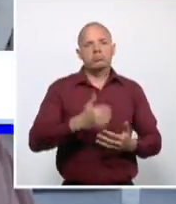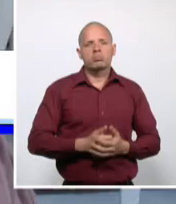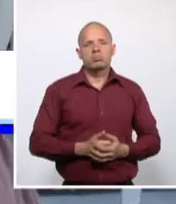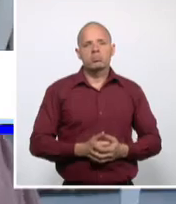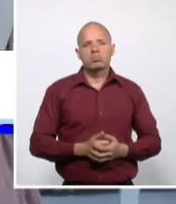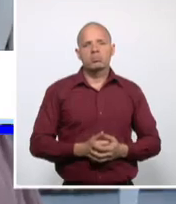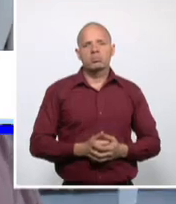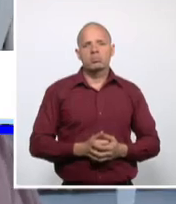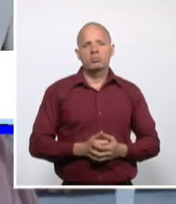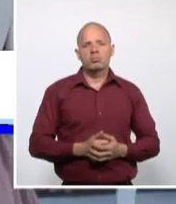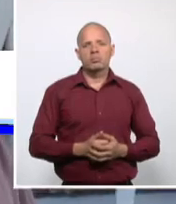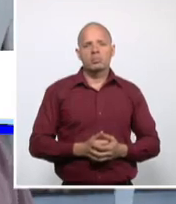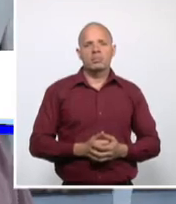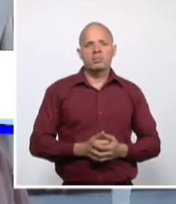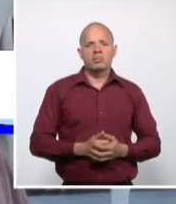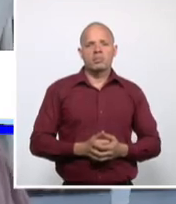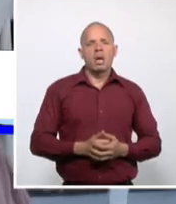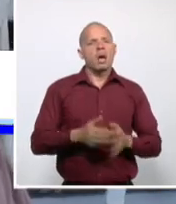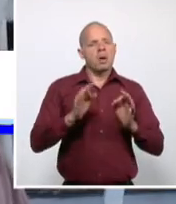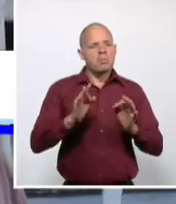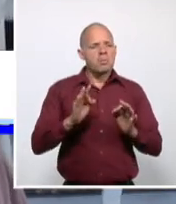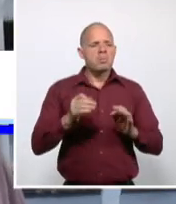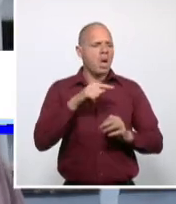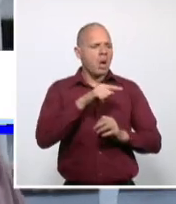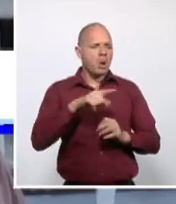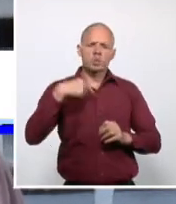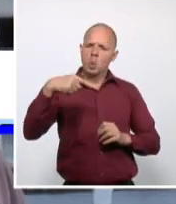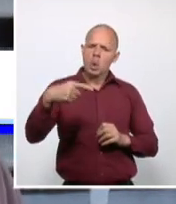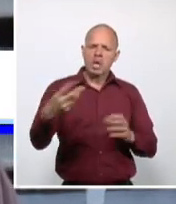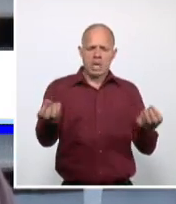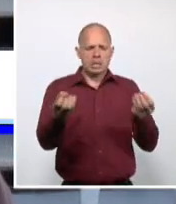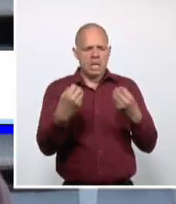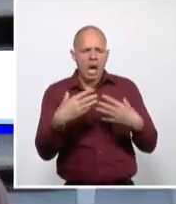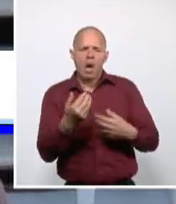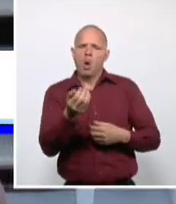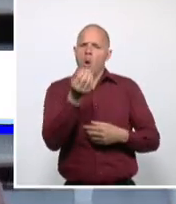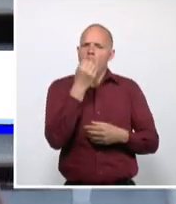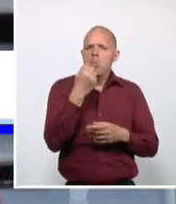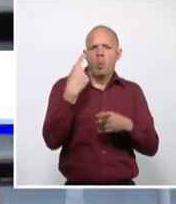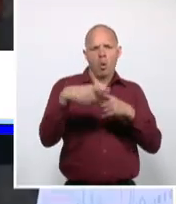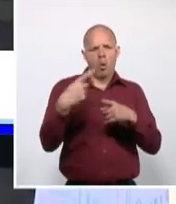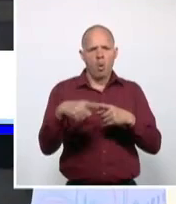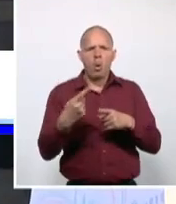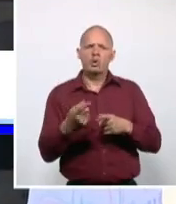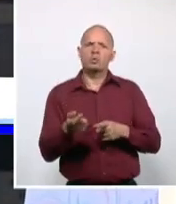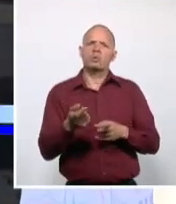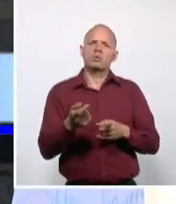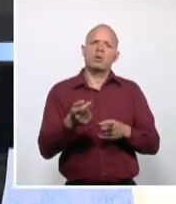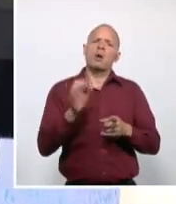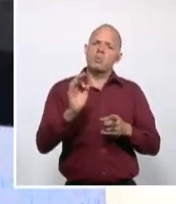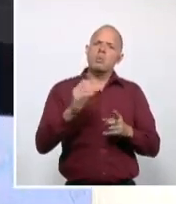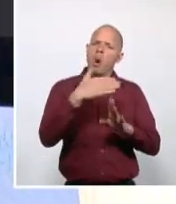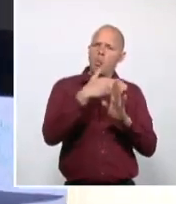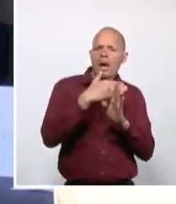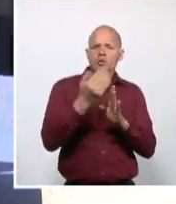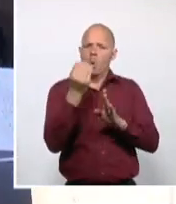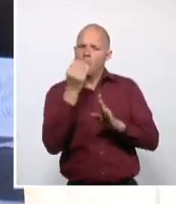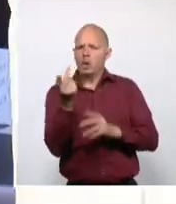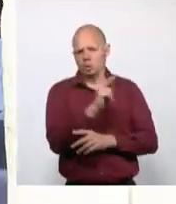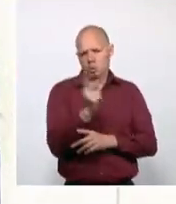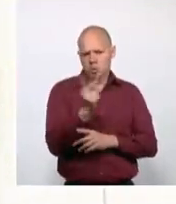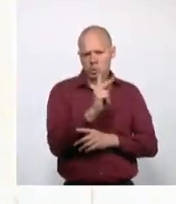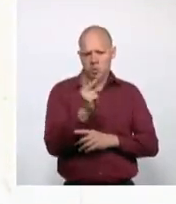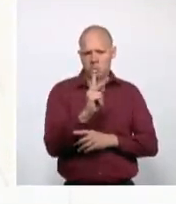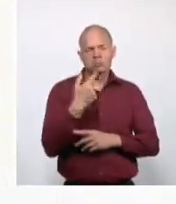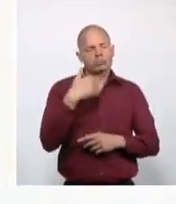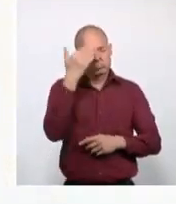pandemia, nos traen el que está encomendado a traernos el almuerzo, la comida. Una iniciativa para que